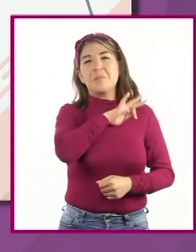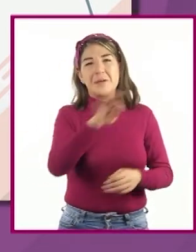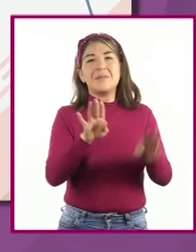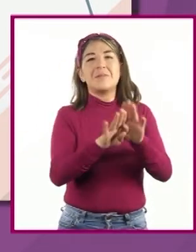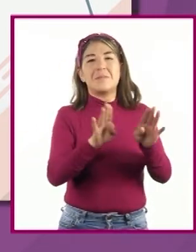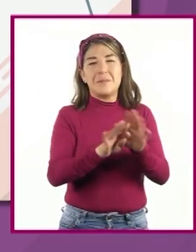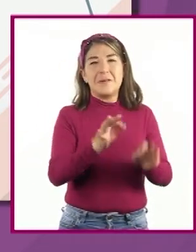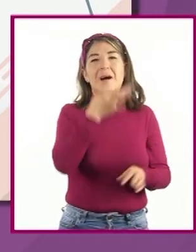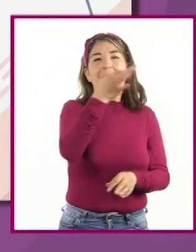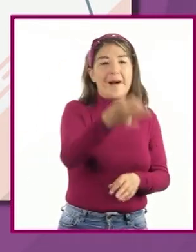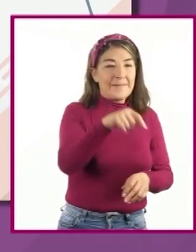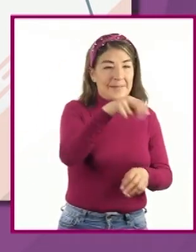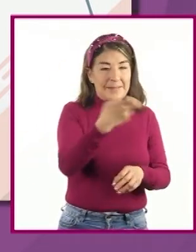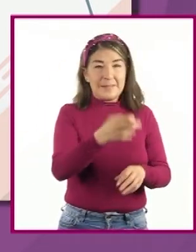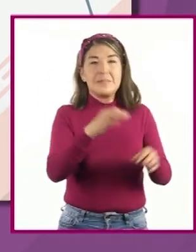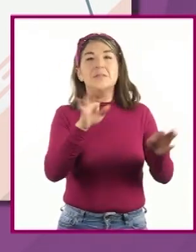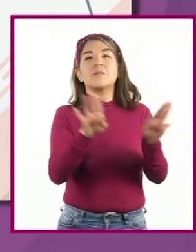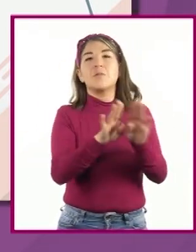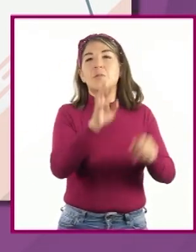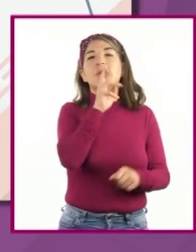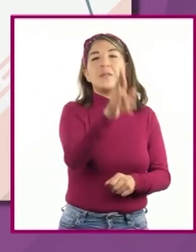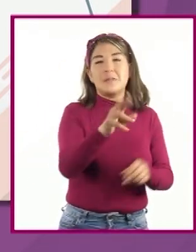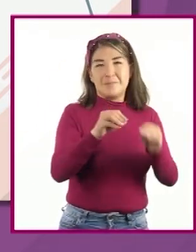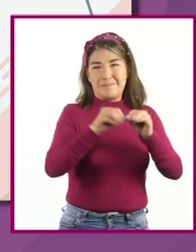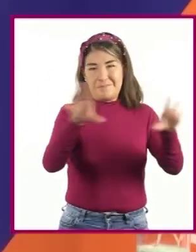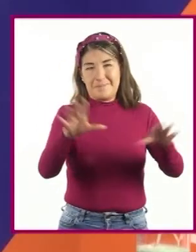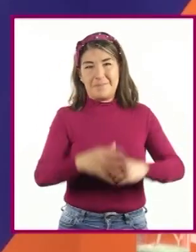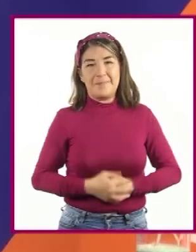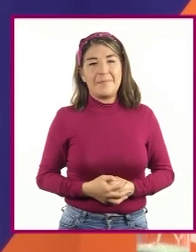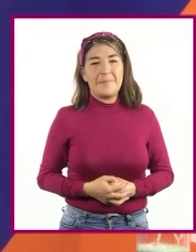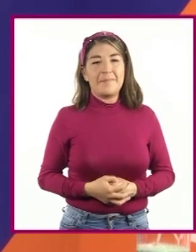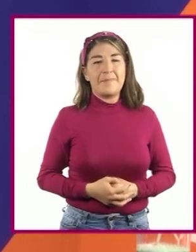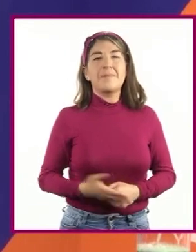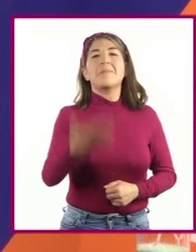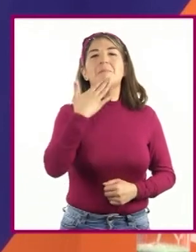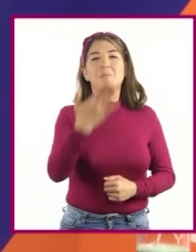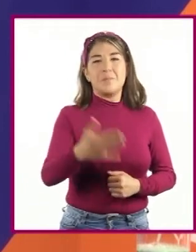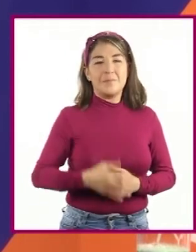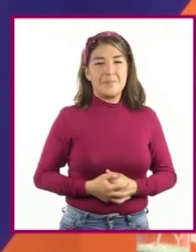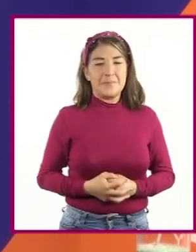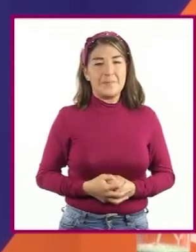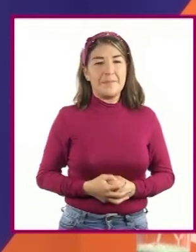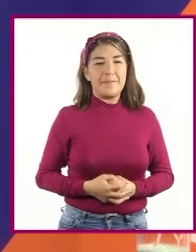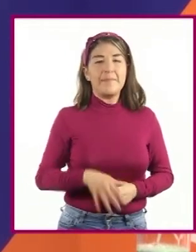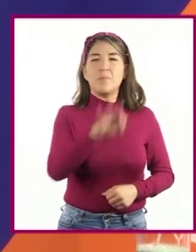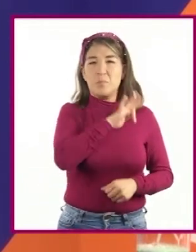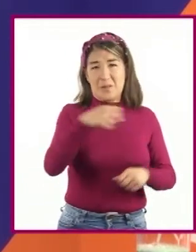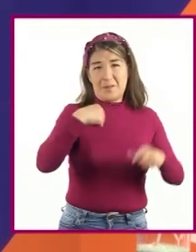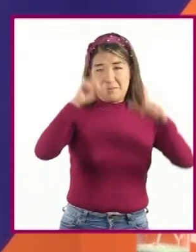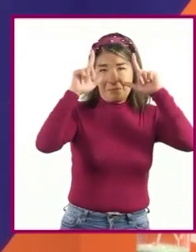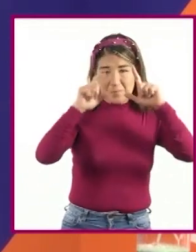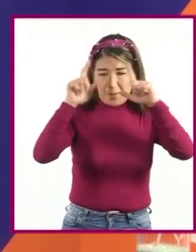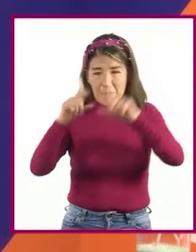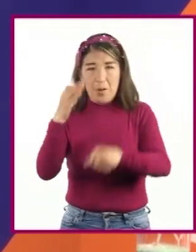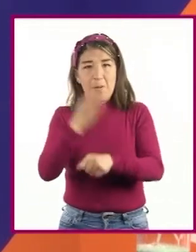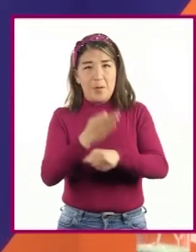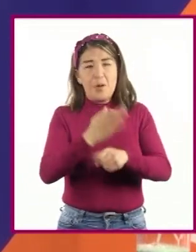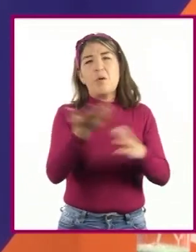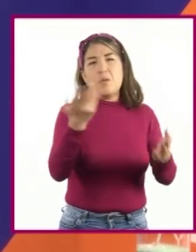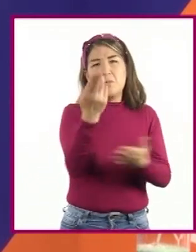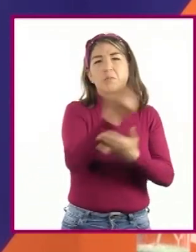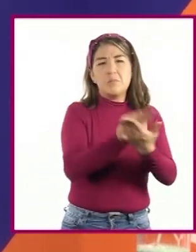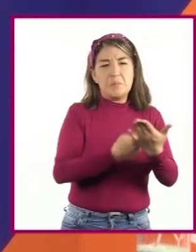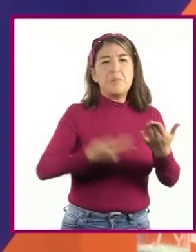algunas fases, los resultados obtenidos. Muy bien, puedo tomar fotos del proceso o